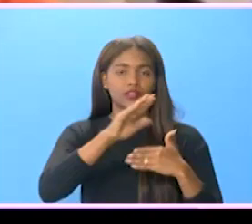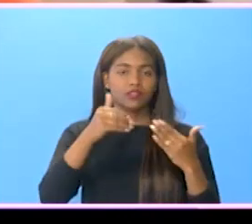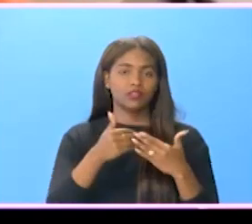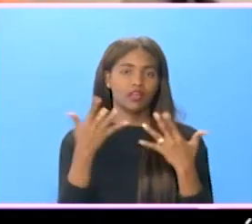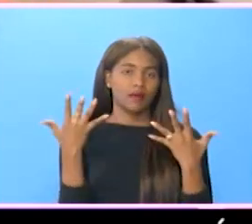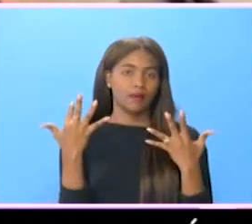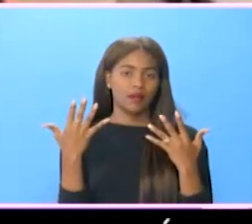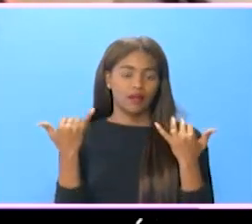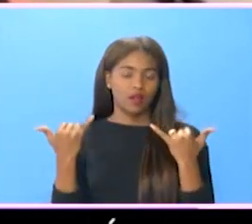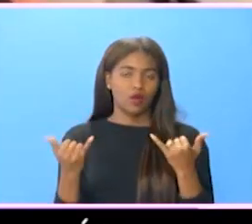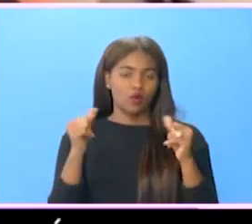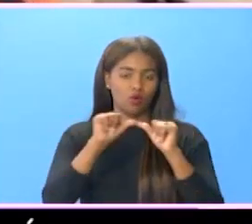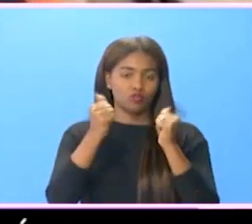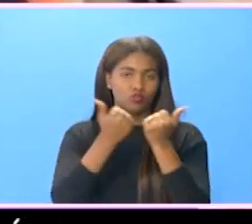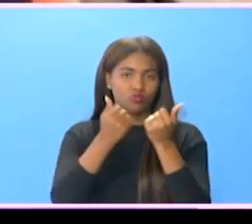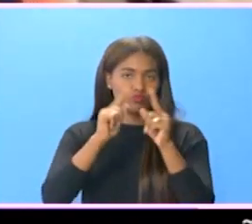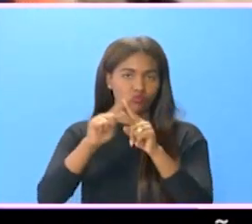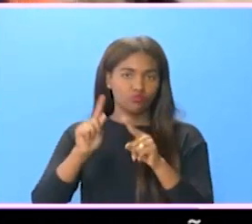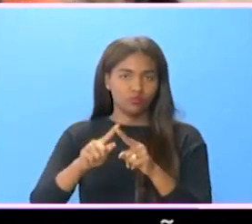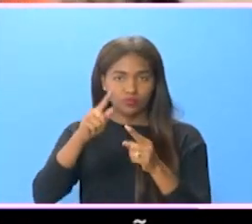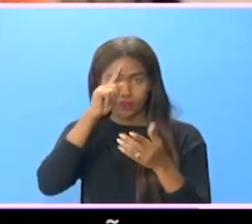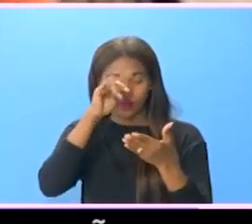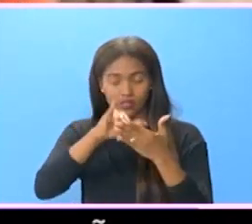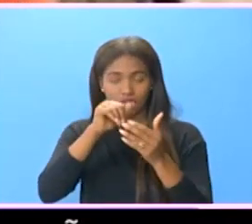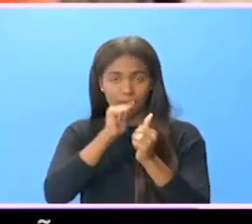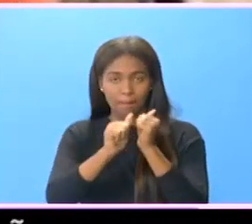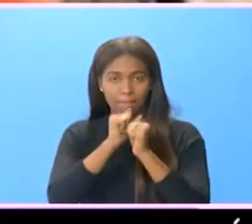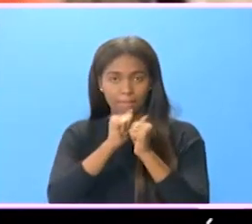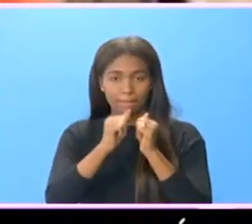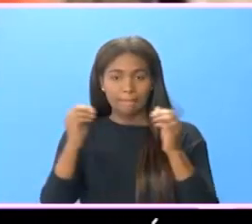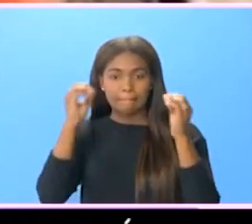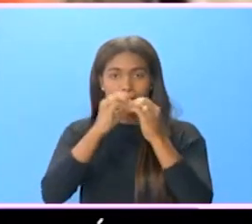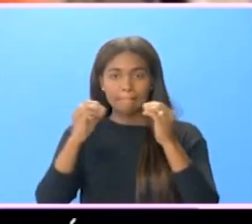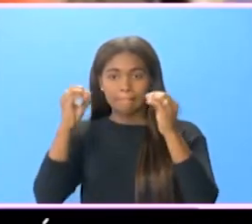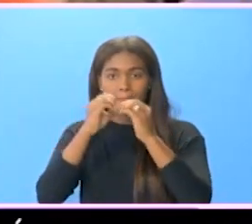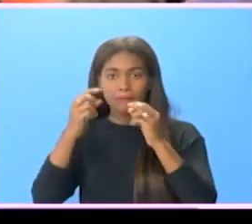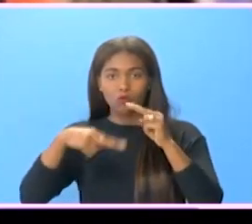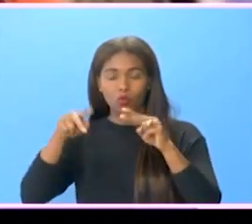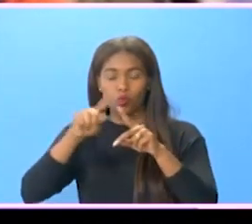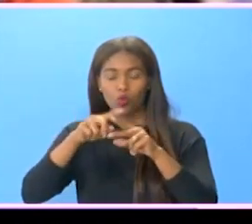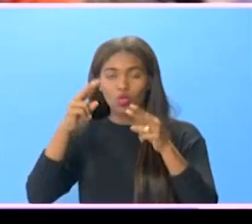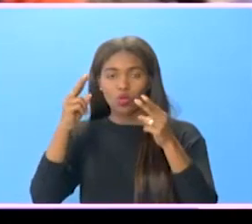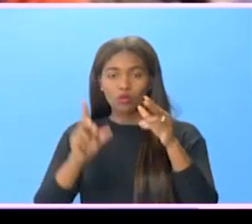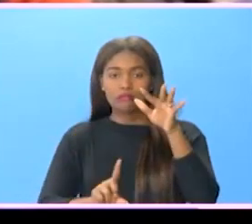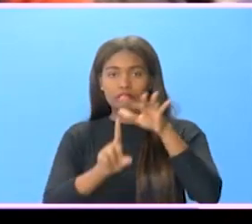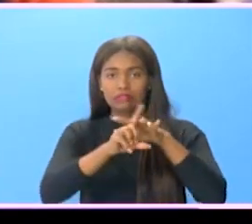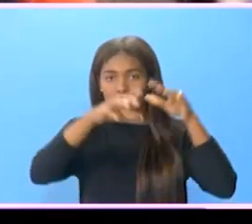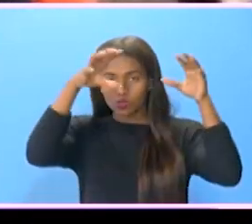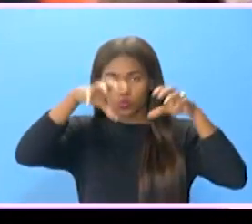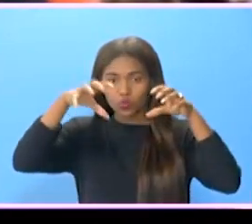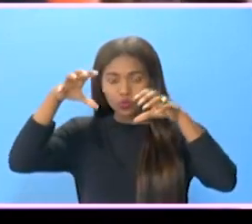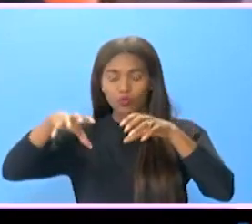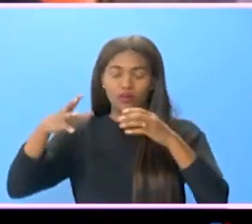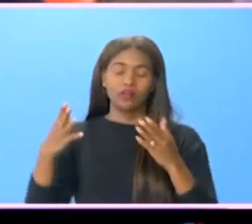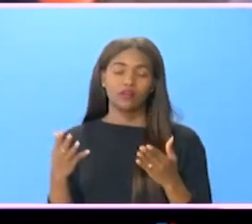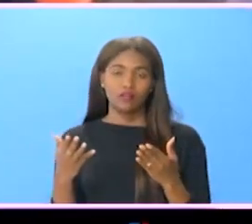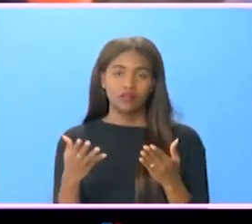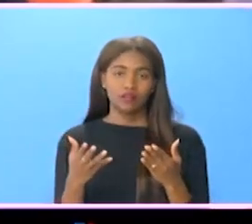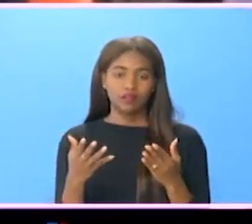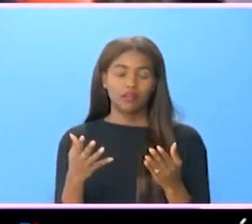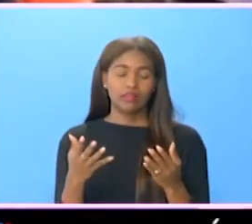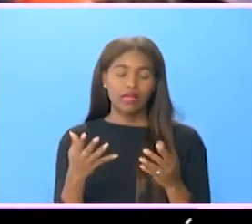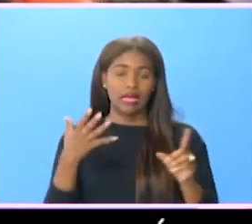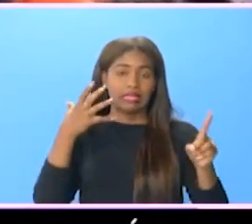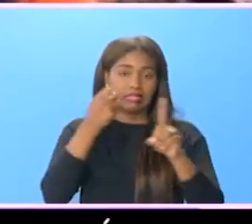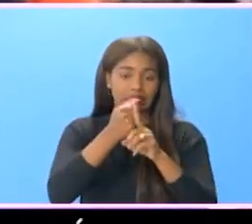hace tiempo, la solución definitiva de esta problemática cada vez que se producen algunas lluvias, ¿verdad?, considerables, afectaba a